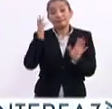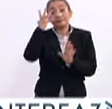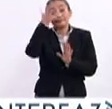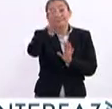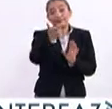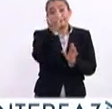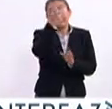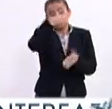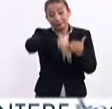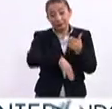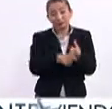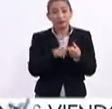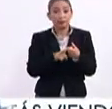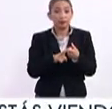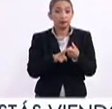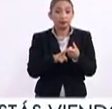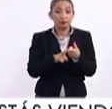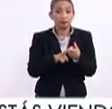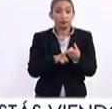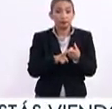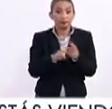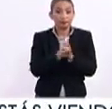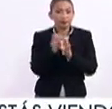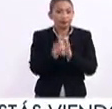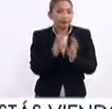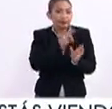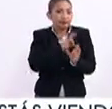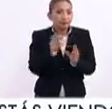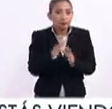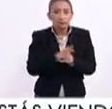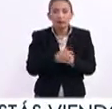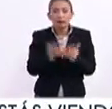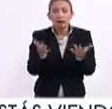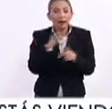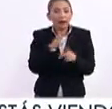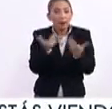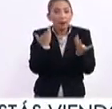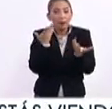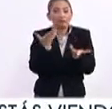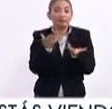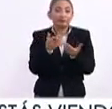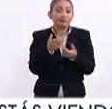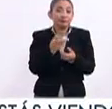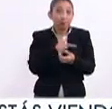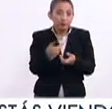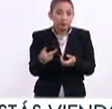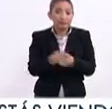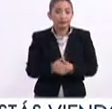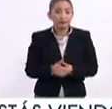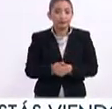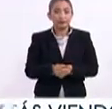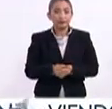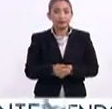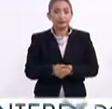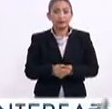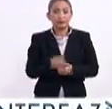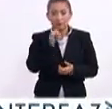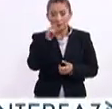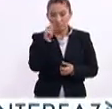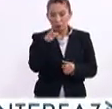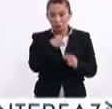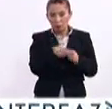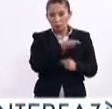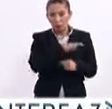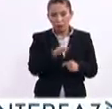vista económico y que, por ejemplo, puede ser factor de progreso, también en ese mismo